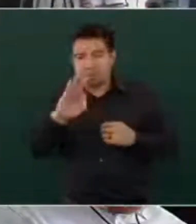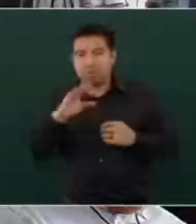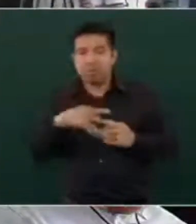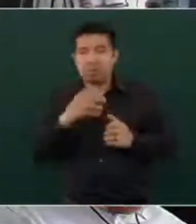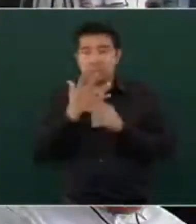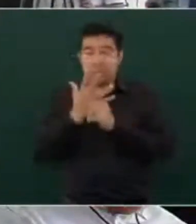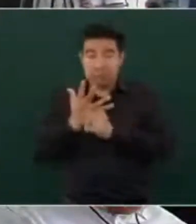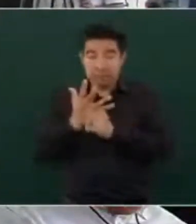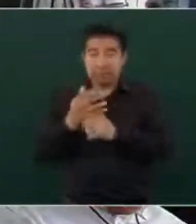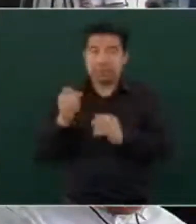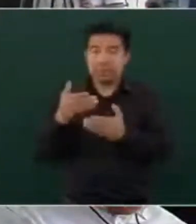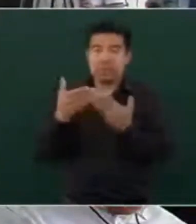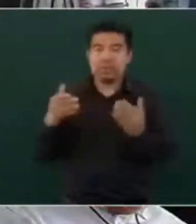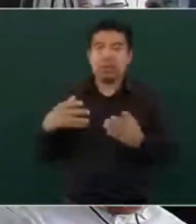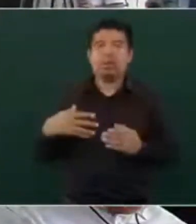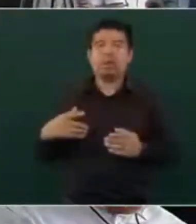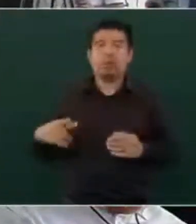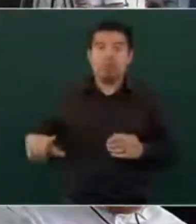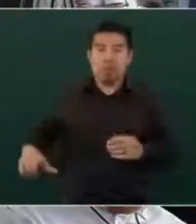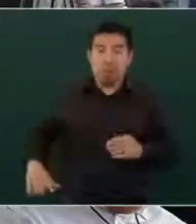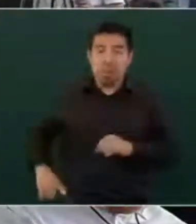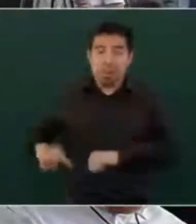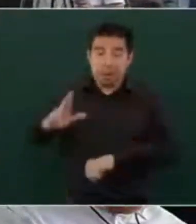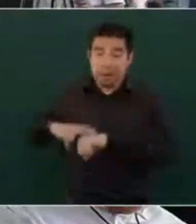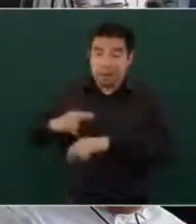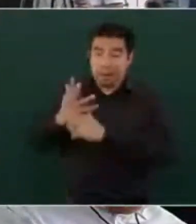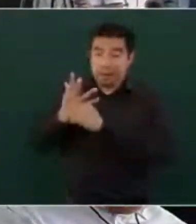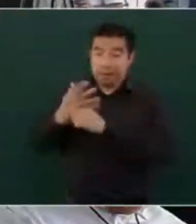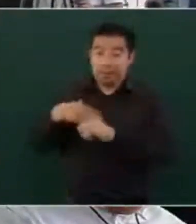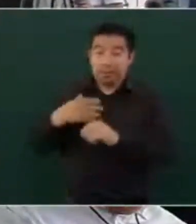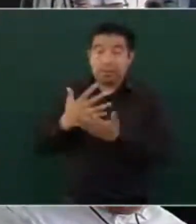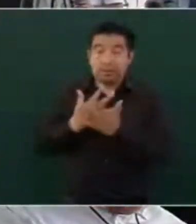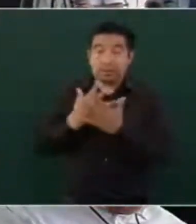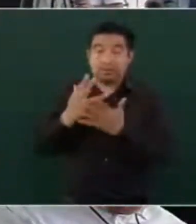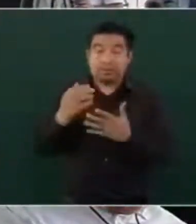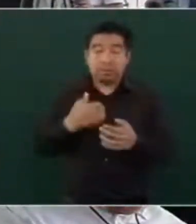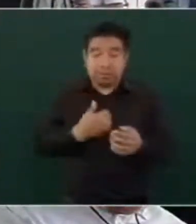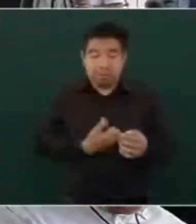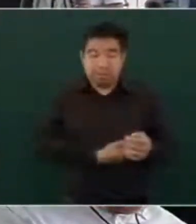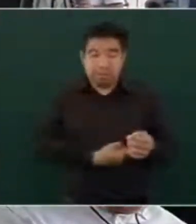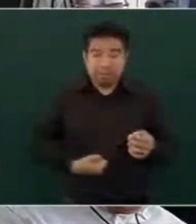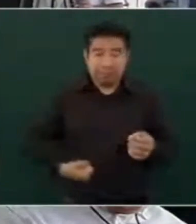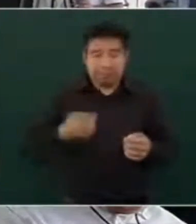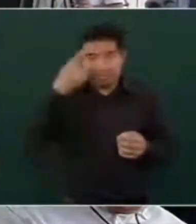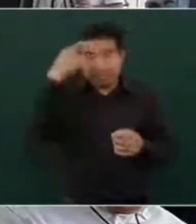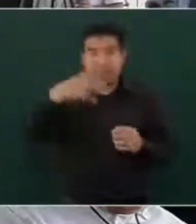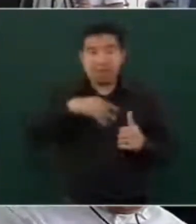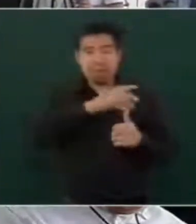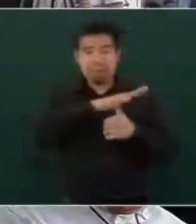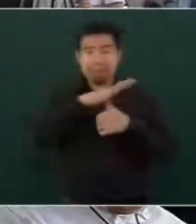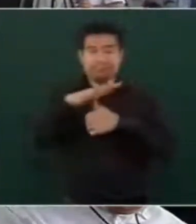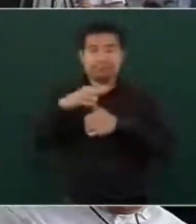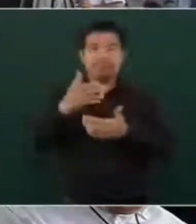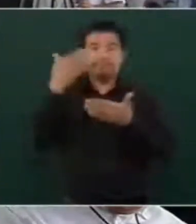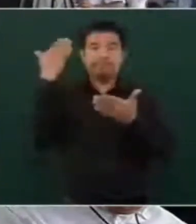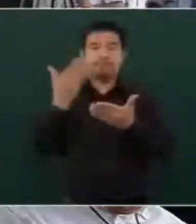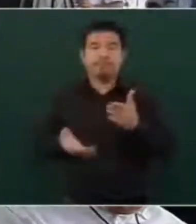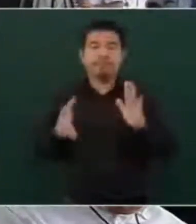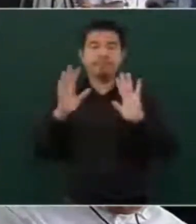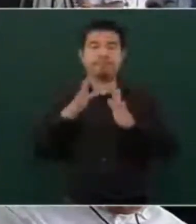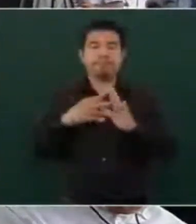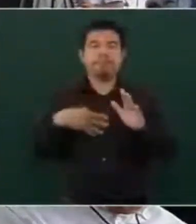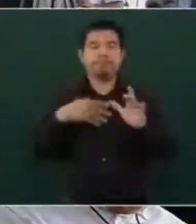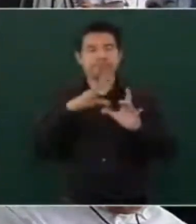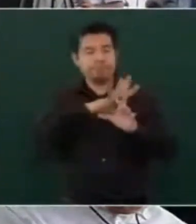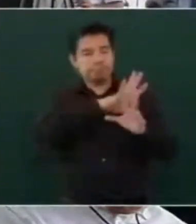ahorra en los vuelos, bueno, que se acabaron ya los excesos. ¿Cuánto ha ahorrado su administración en ese rubro? Y si se tiene un